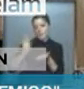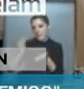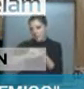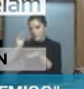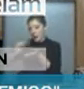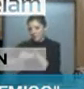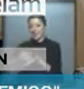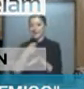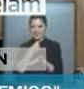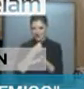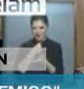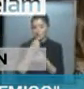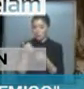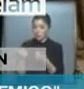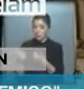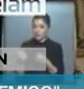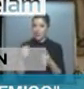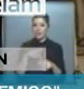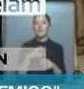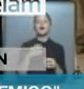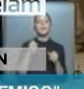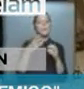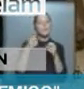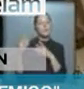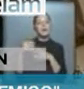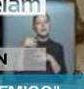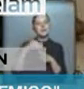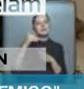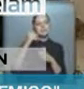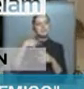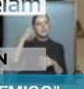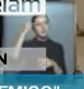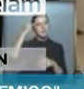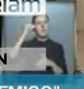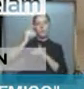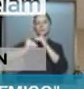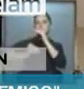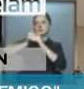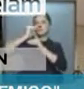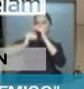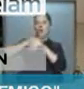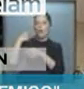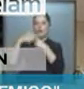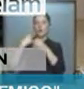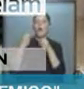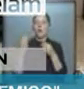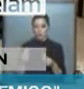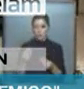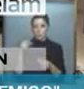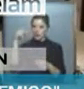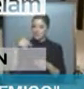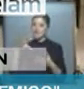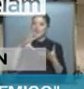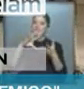problema no radica en esto y es bueno que haya siempre necesidad de seguir subiendo los peldaños de la escalera, porque eso es